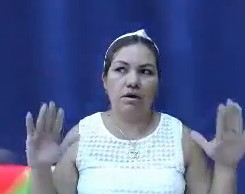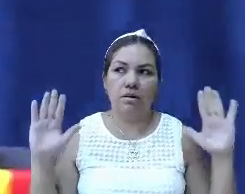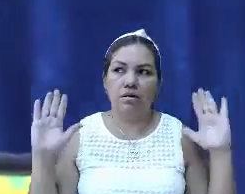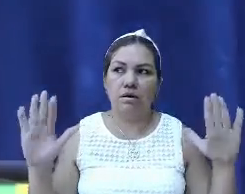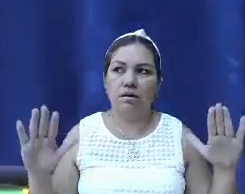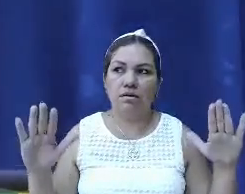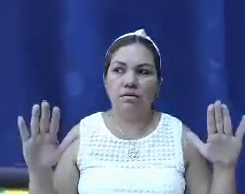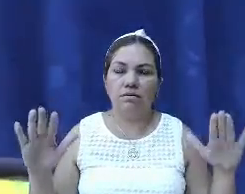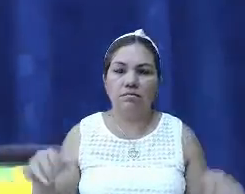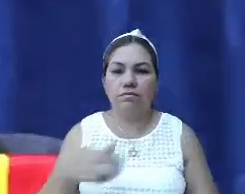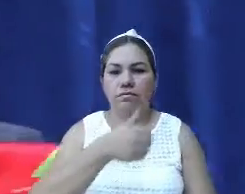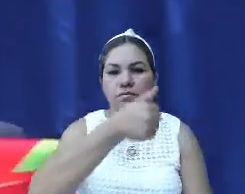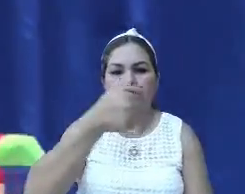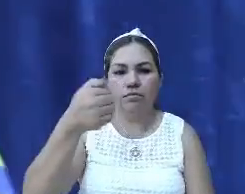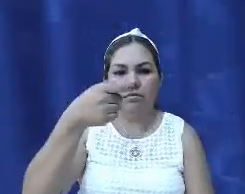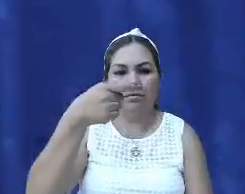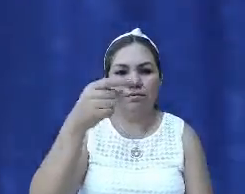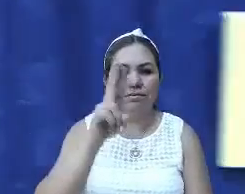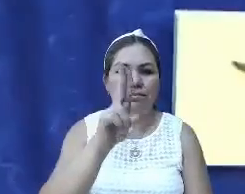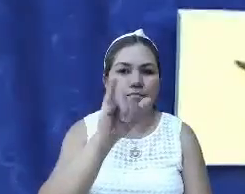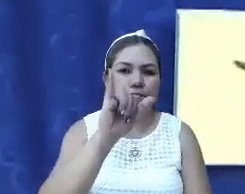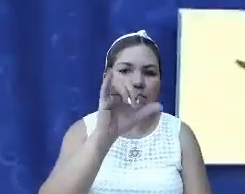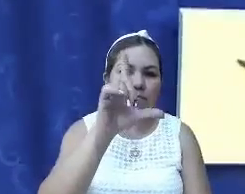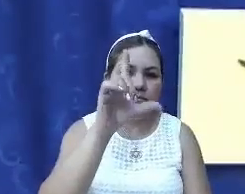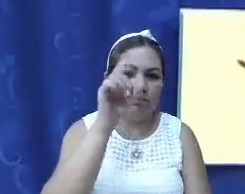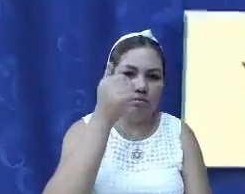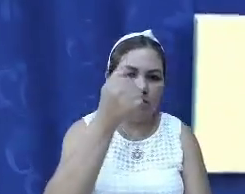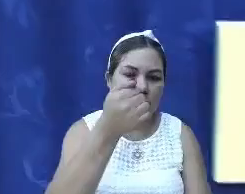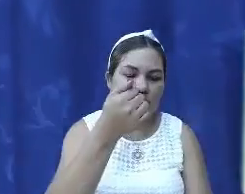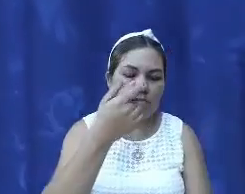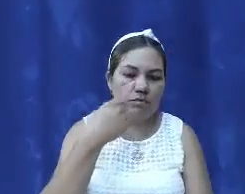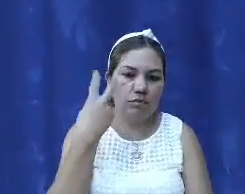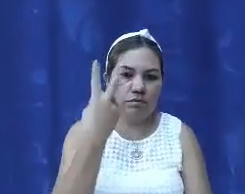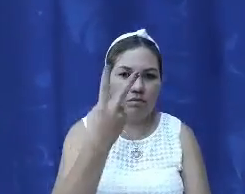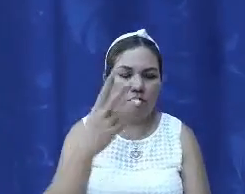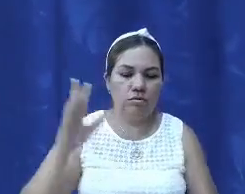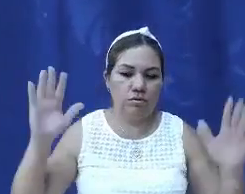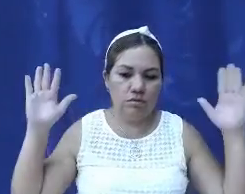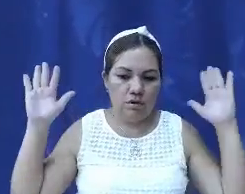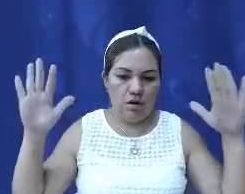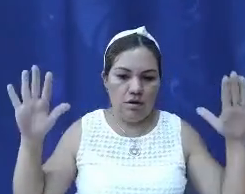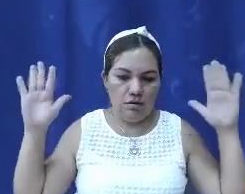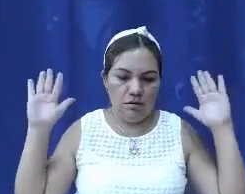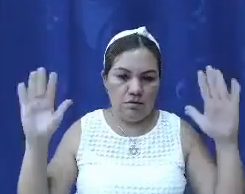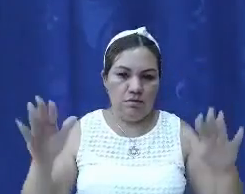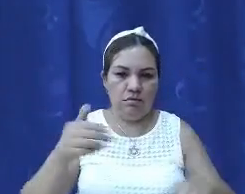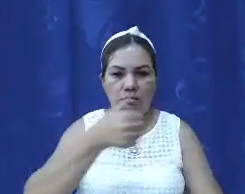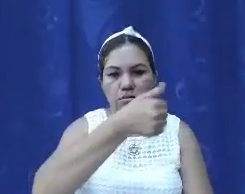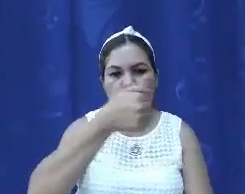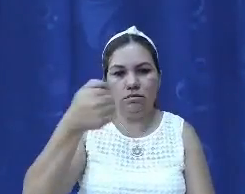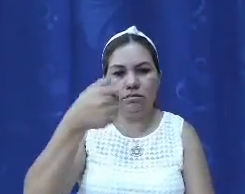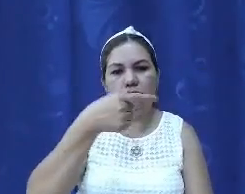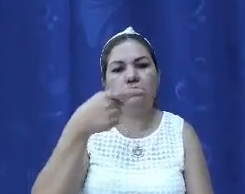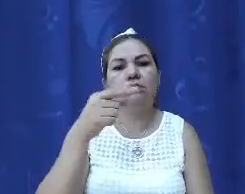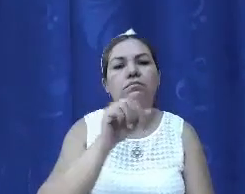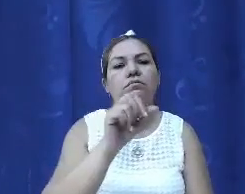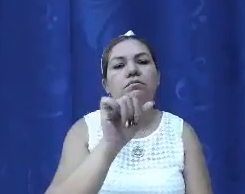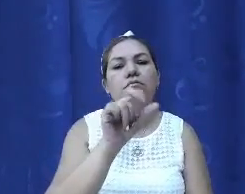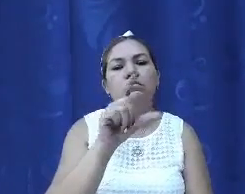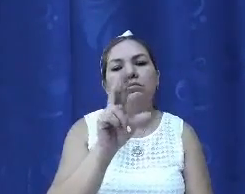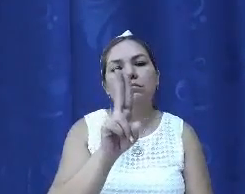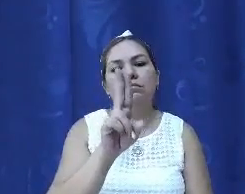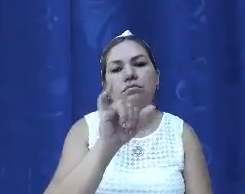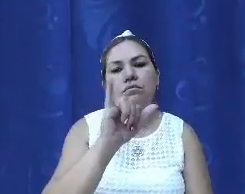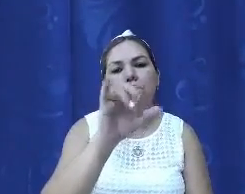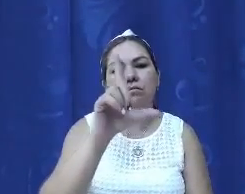vuela ahí. Por favor, pastor, buscame un águila. Necesito las dos alas de la gran águila. El discernimiento